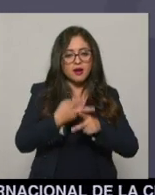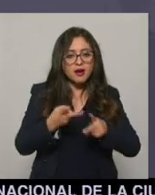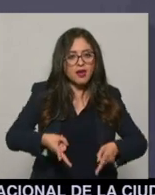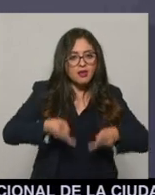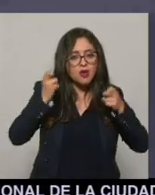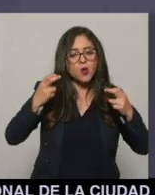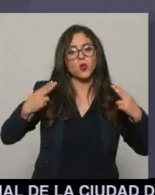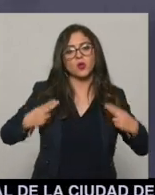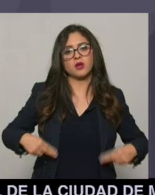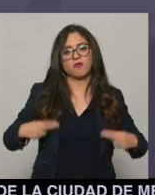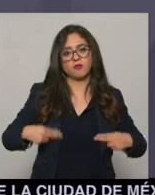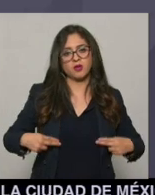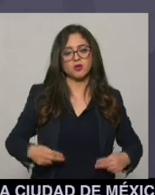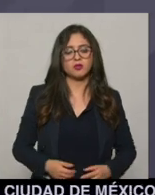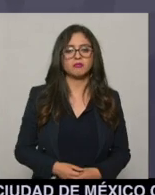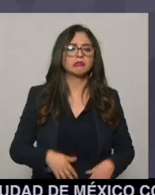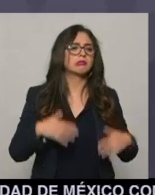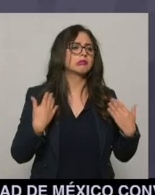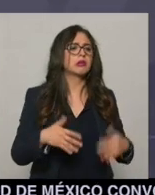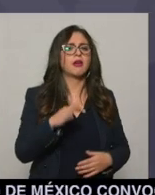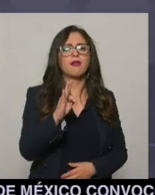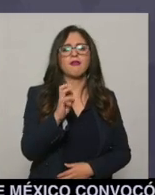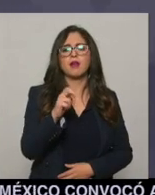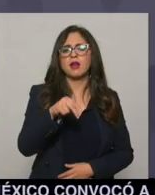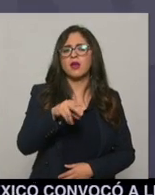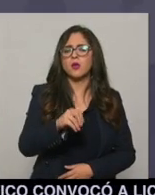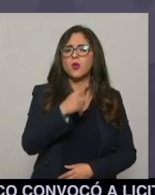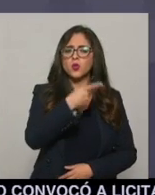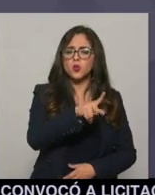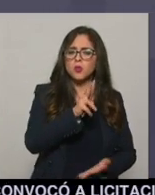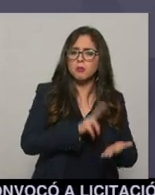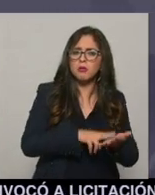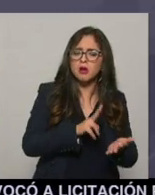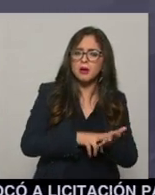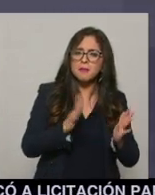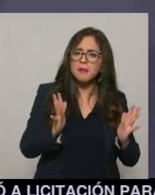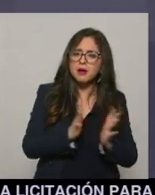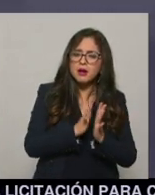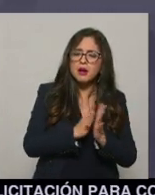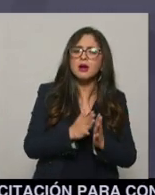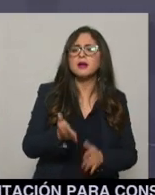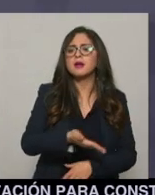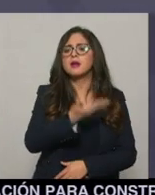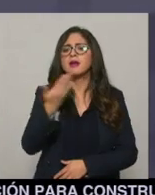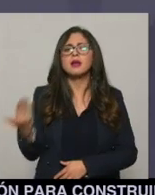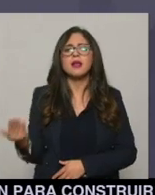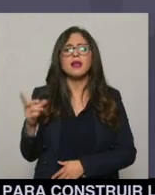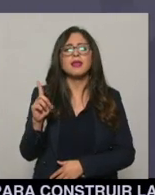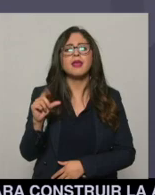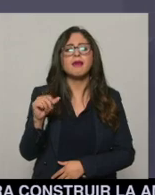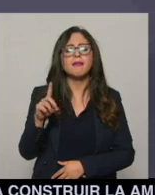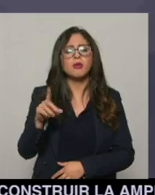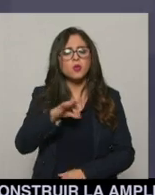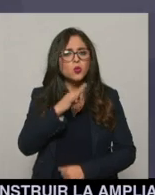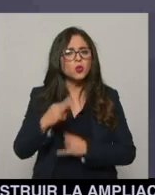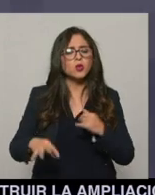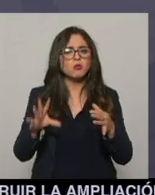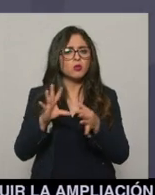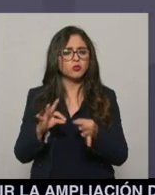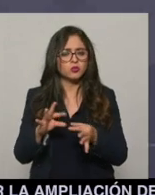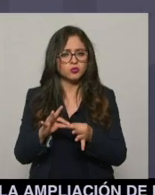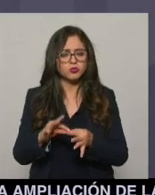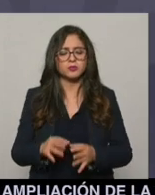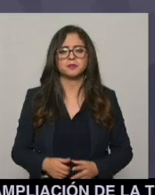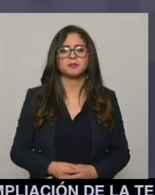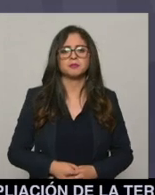gracias por tu valiosa participación, Fernando Valadez. Un comentario final, maestro David Peña. Pues yo creo que, justo retomando, a partir de